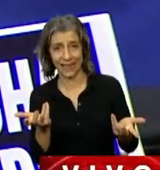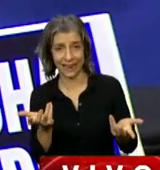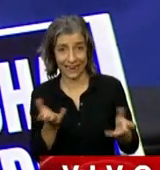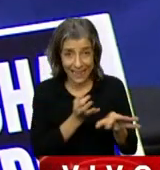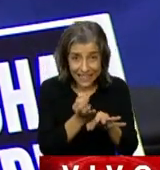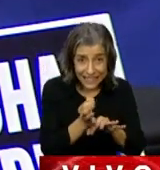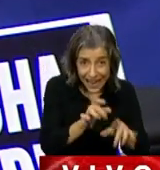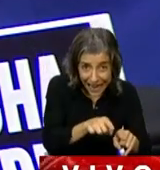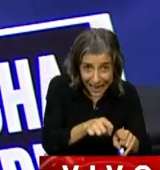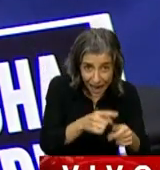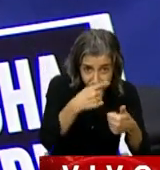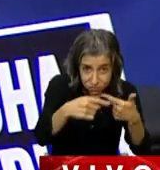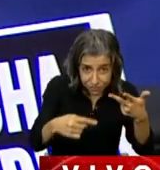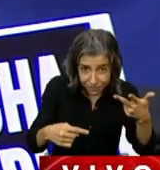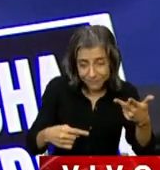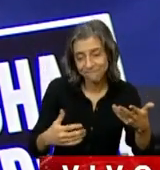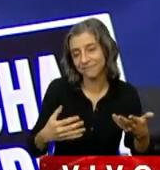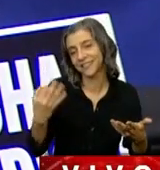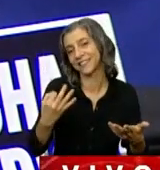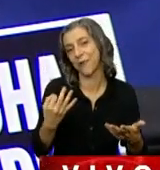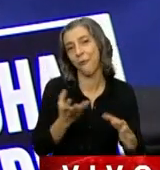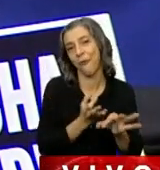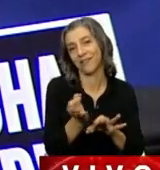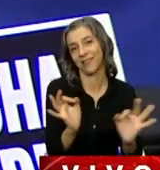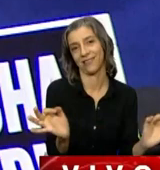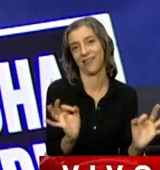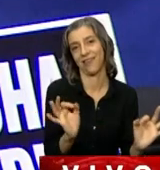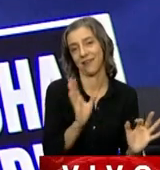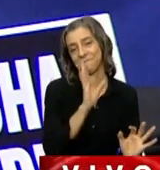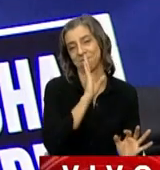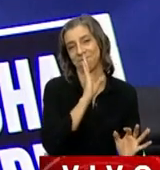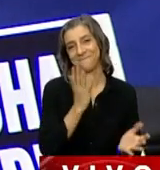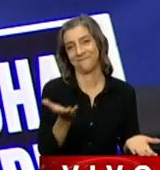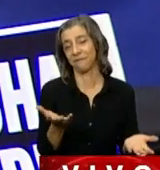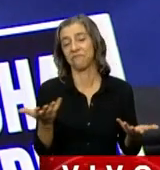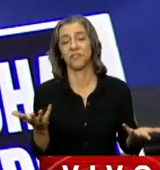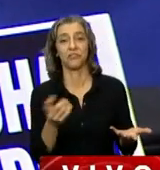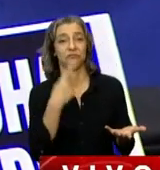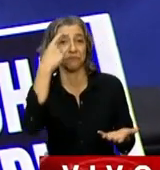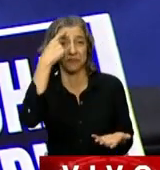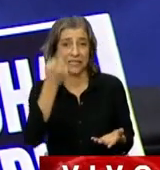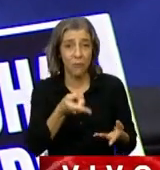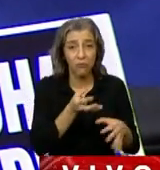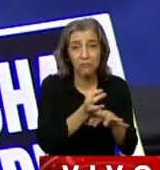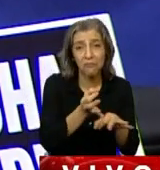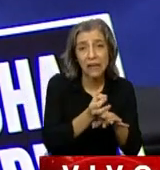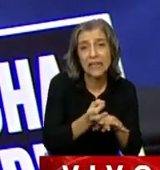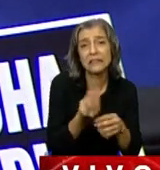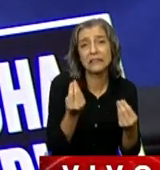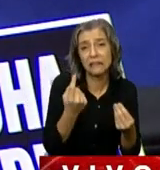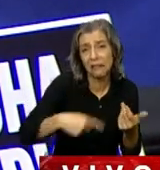podemos acompañar la idea de que la capacitación brindada por